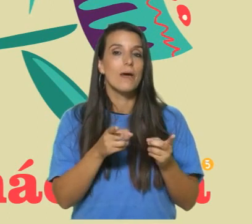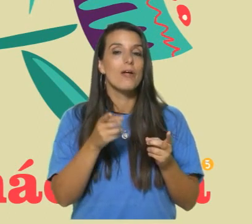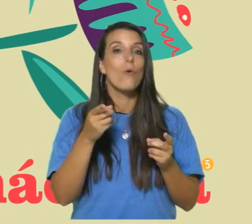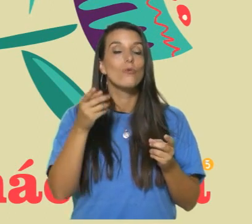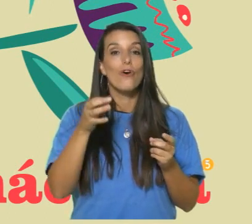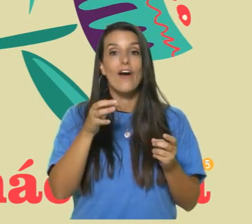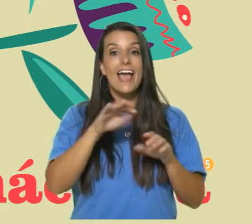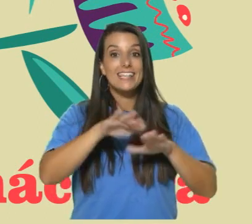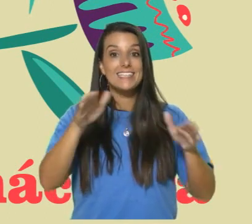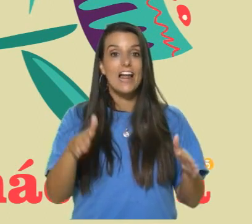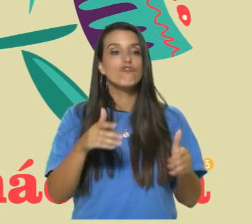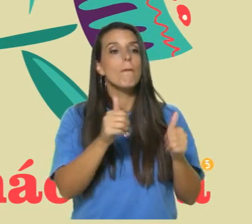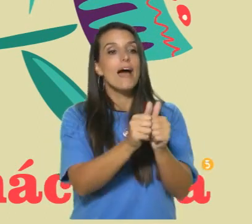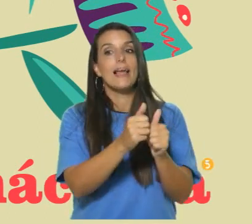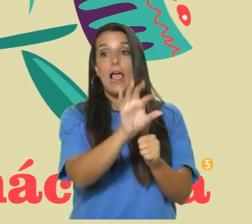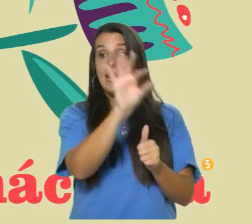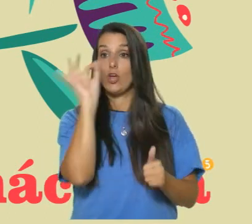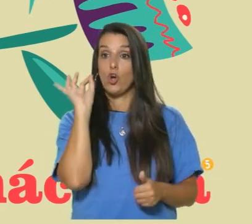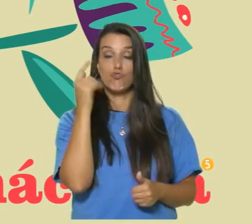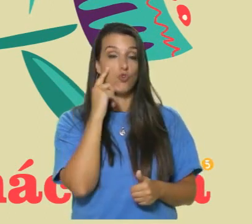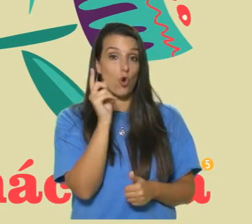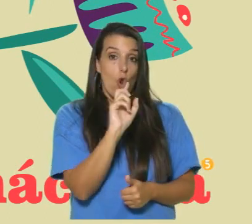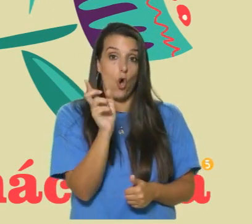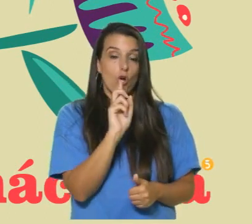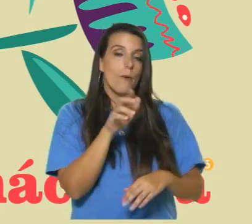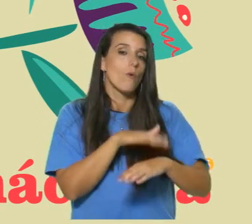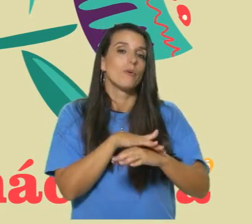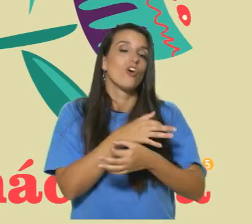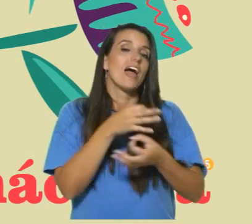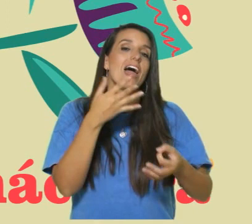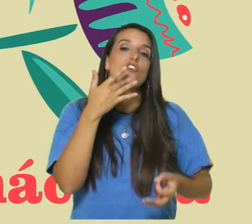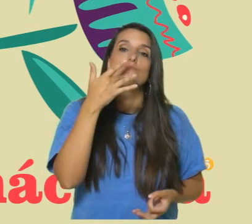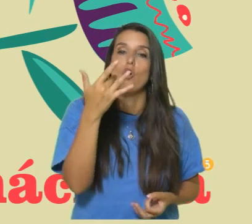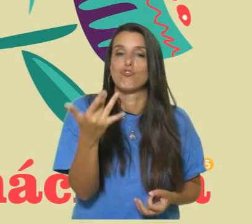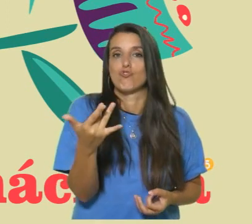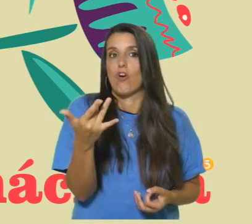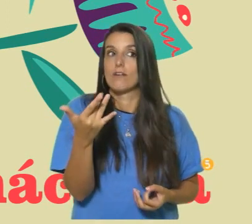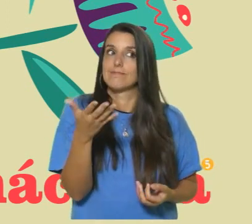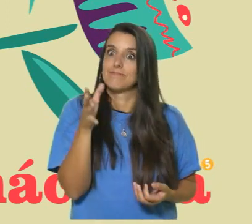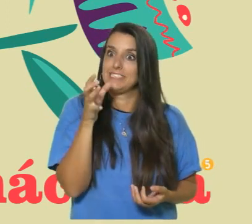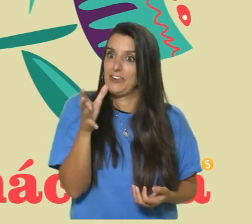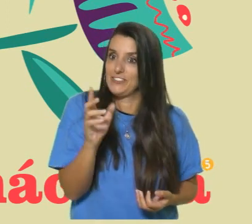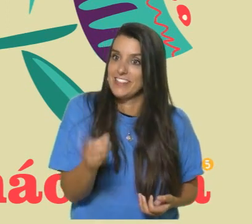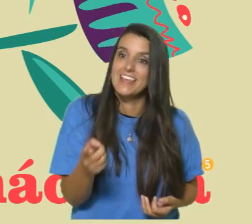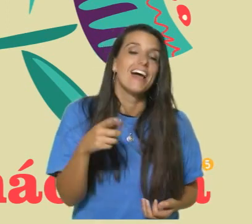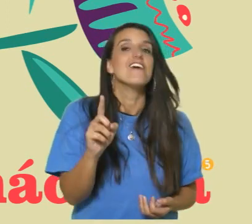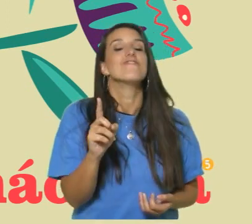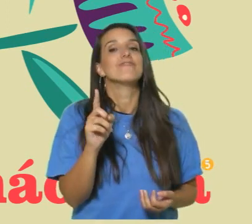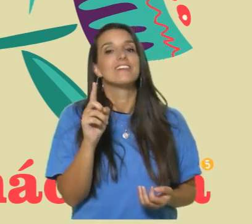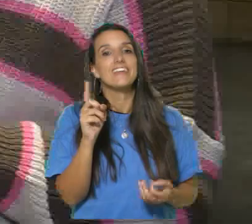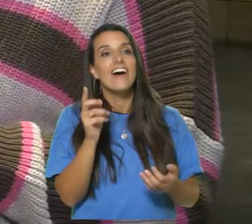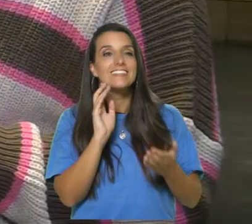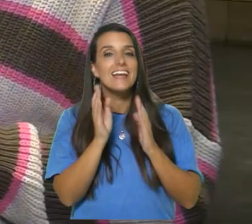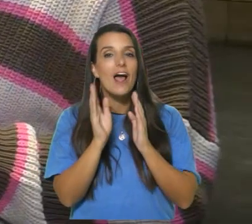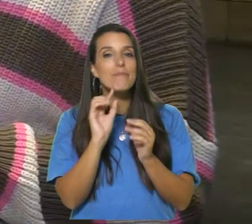pareja al escenario una pareja del público que yo no conozco que es un momento hermoso un riesgo siempre y hay una pequeña terapia de